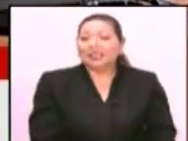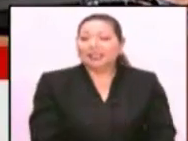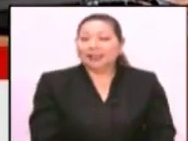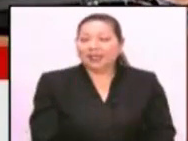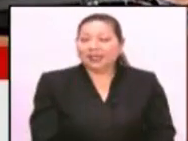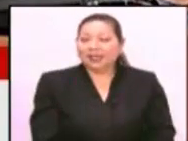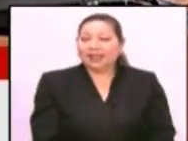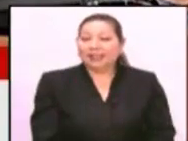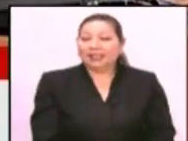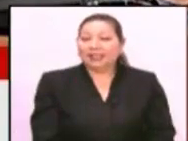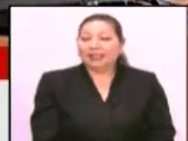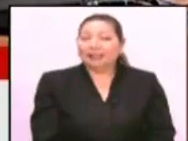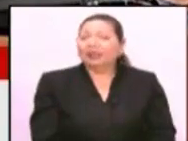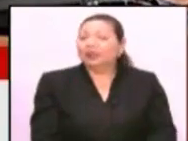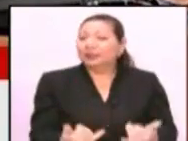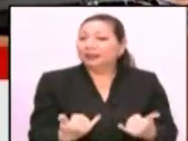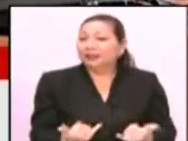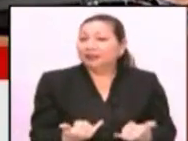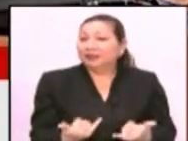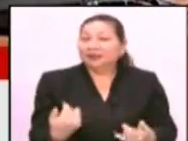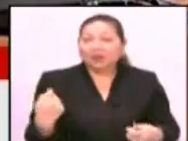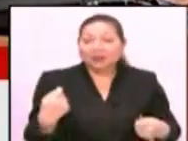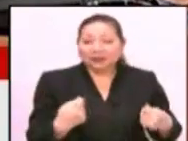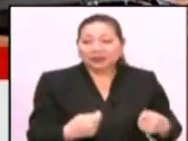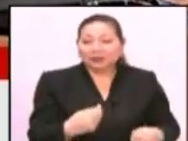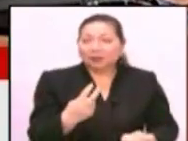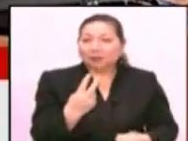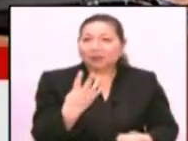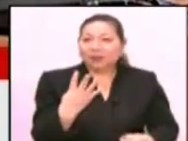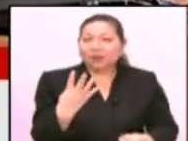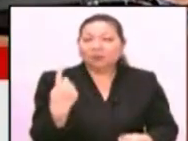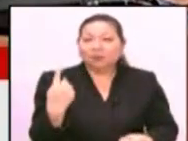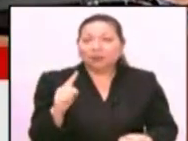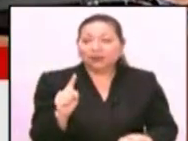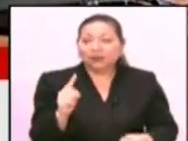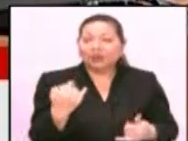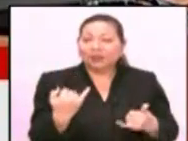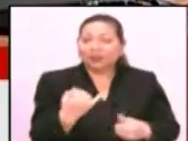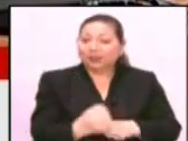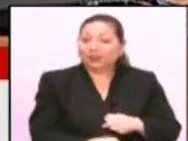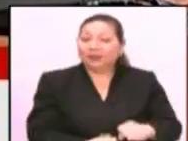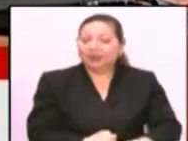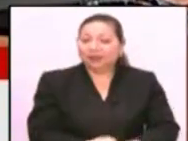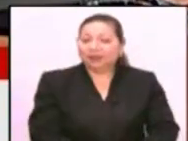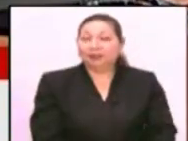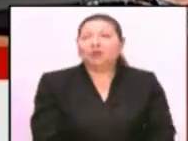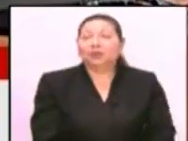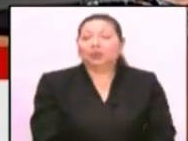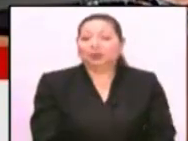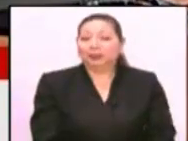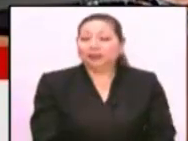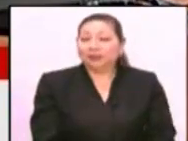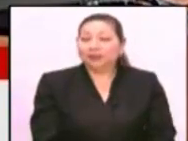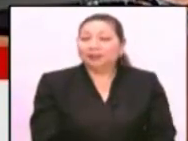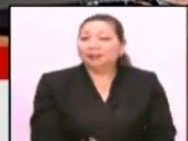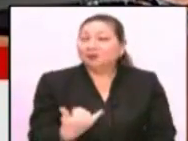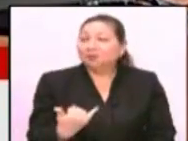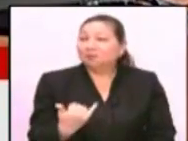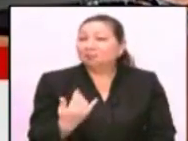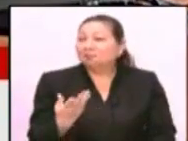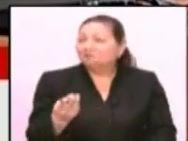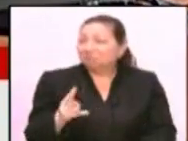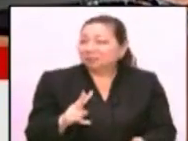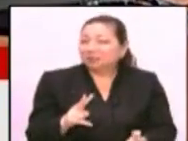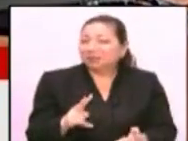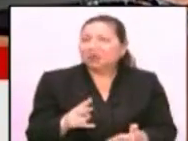Pasemos. Actualmente estamos invirtiendo 24 millones este año, 9 millones es para la implementación